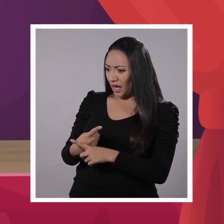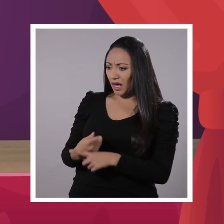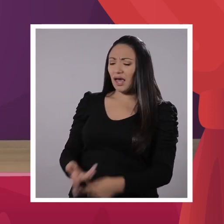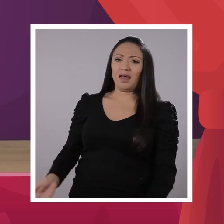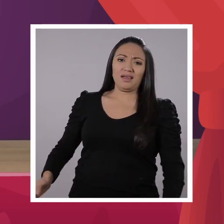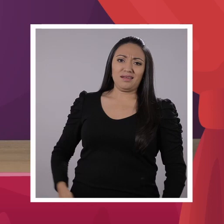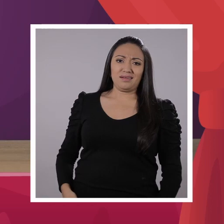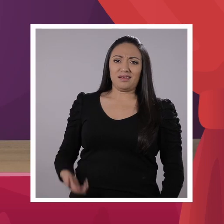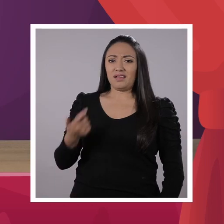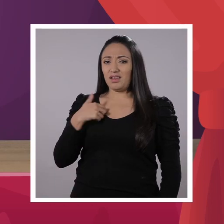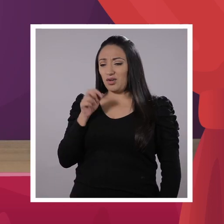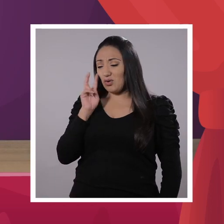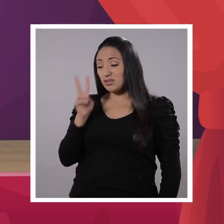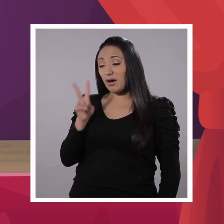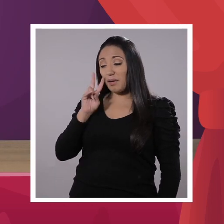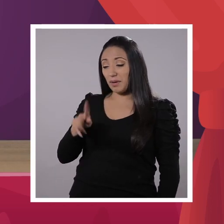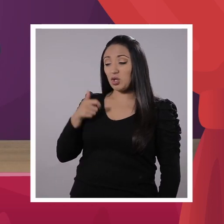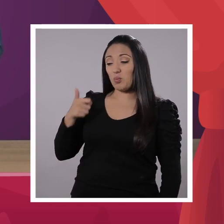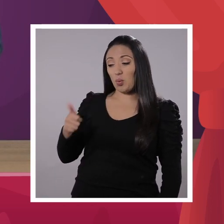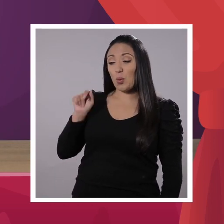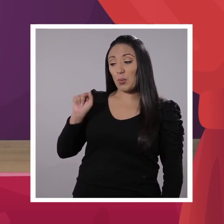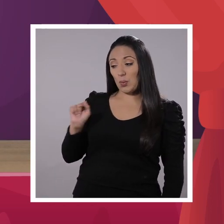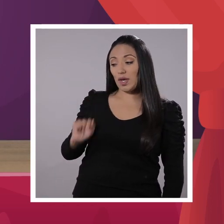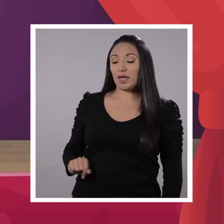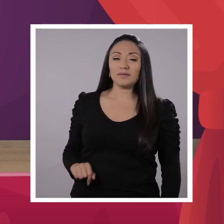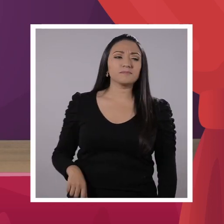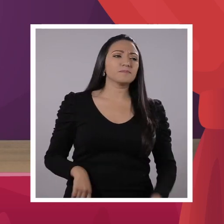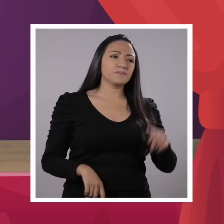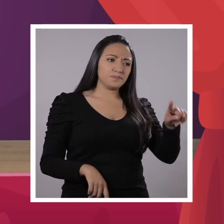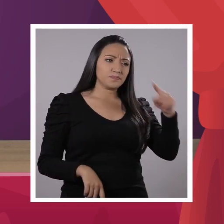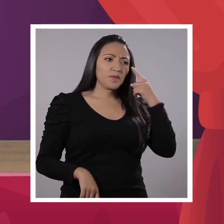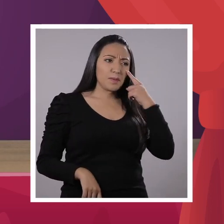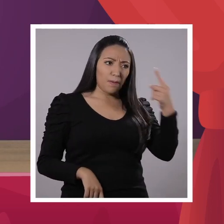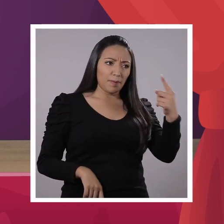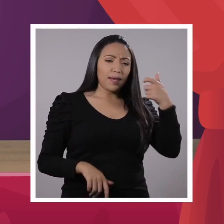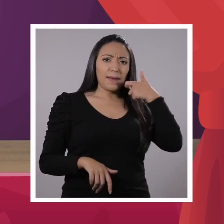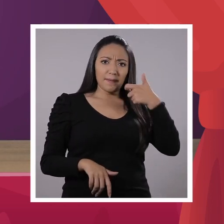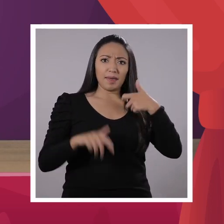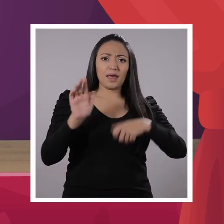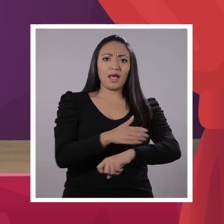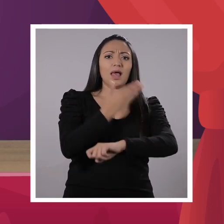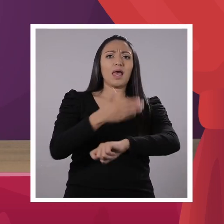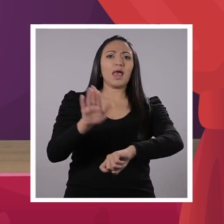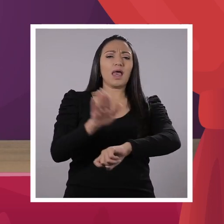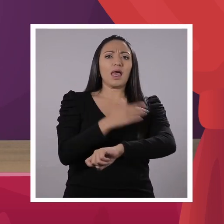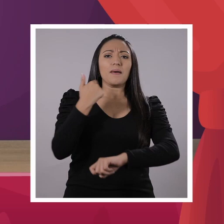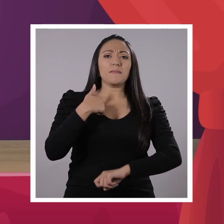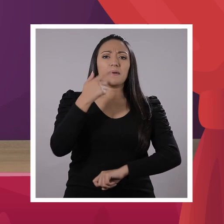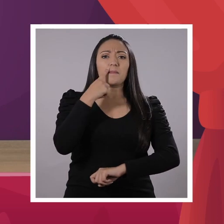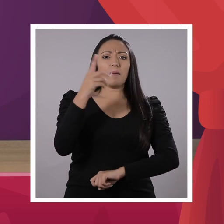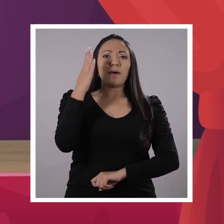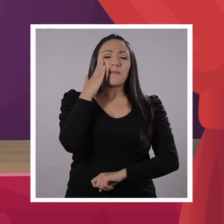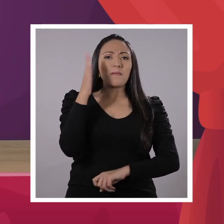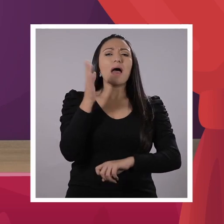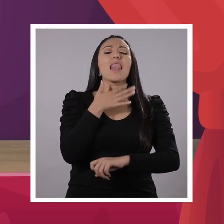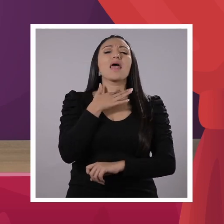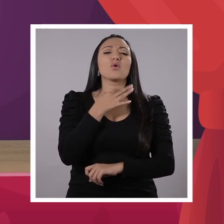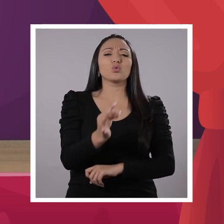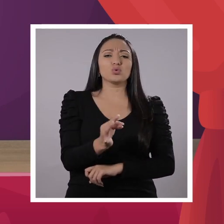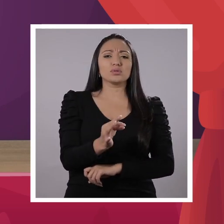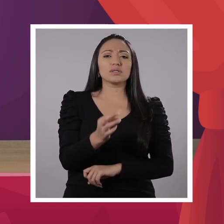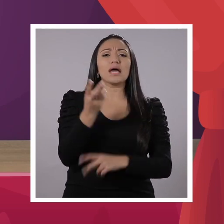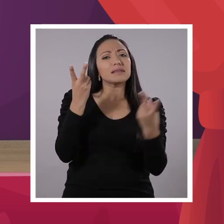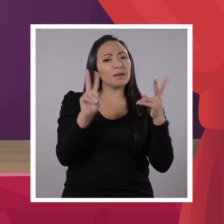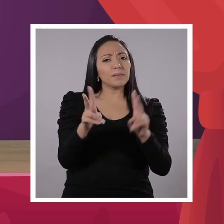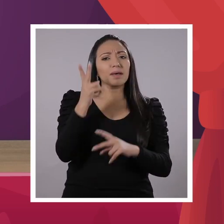Bella? ¡Ah, yo te estaba escuchando! Lo estabas haciendo muy bien. Escucha muy bien. Esta es una canción que a mis papás les gusta mucho